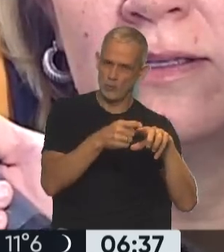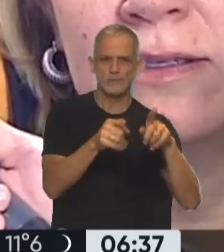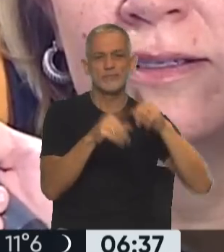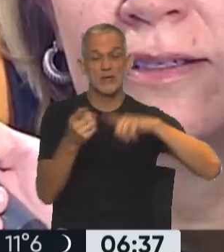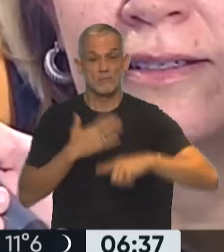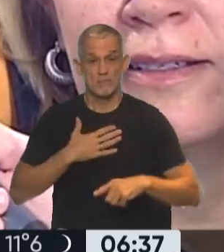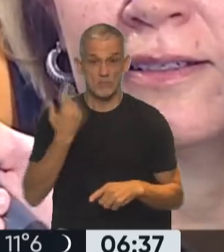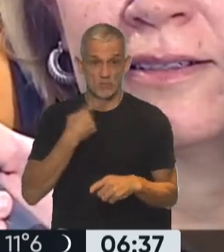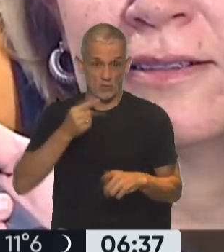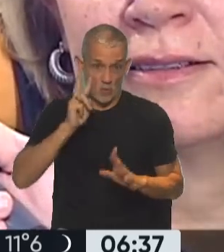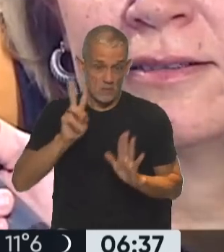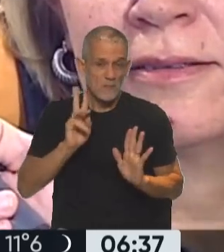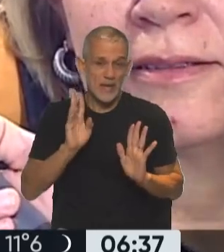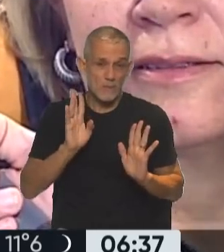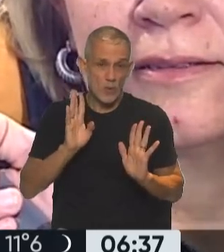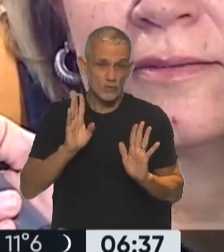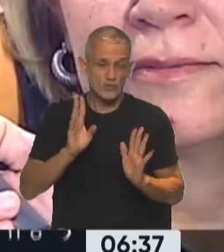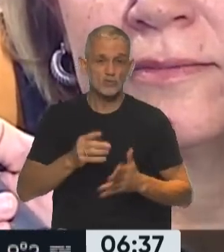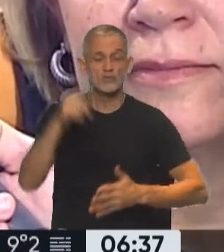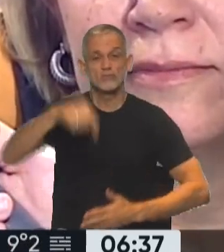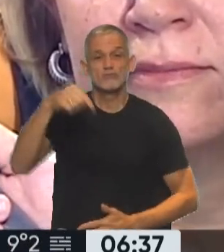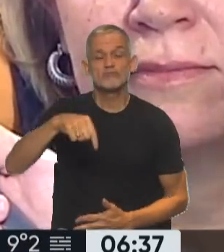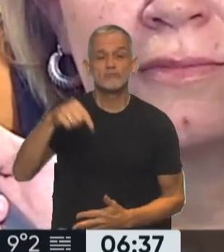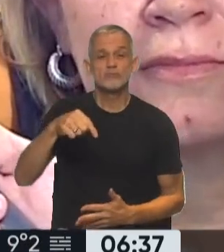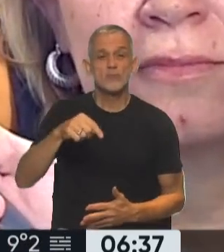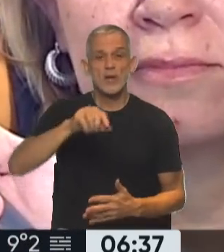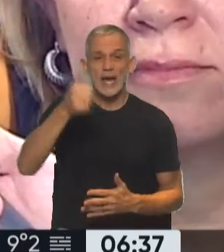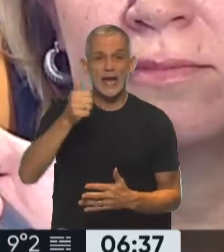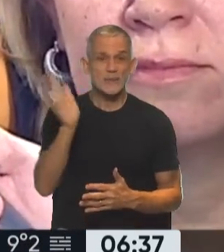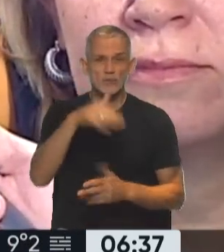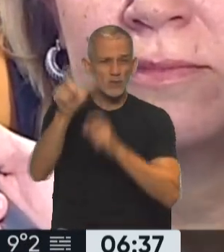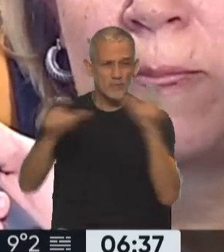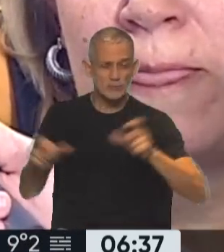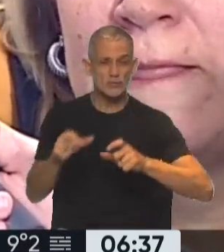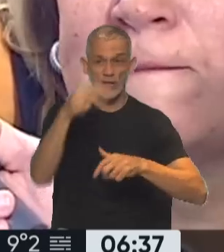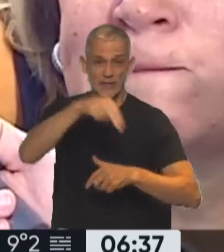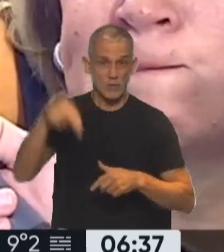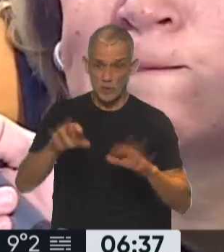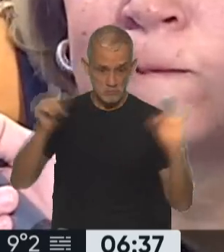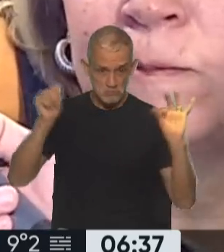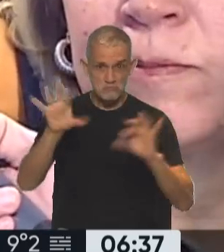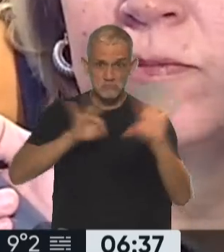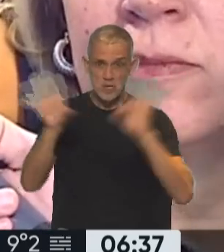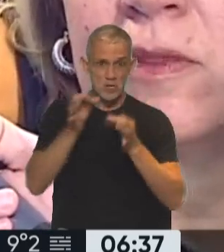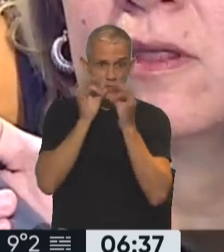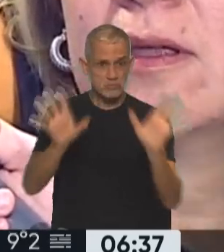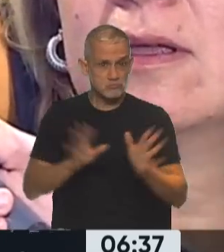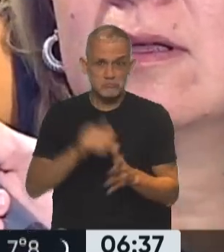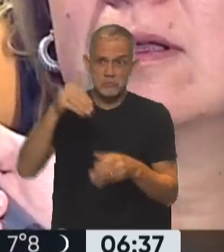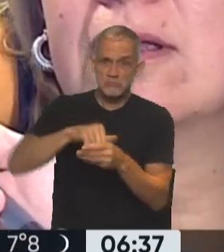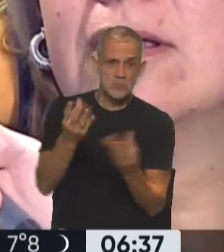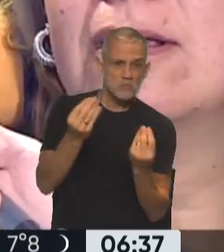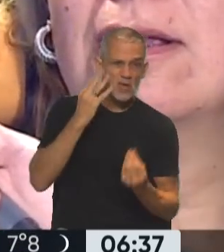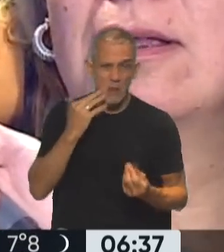que nosotros vemos, sí, que acá ganamos todos los neuquinos porque hemos elegido libremente, sin miedo, hemos